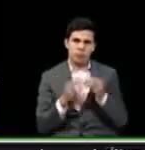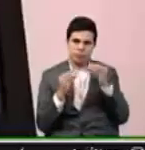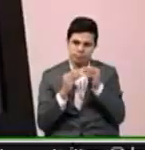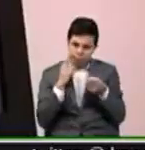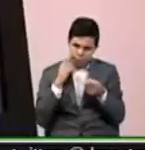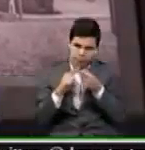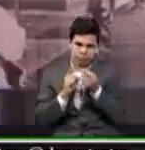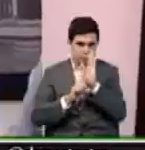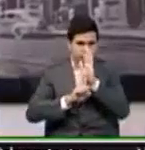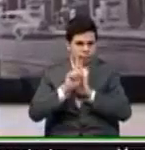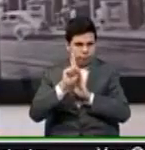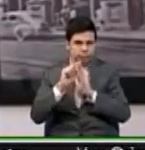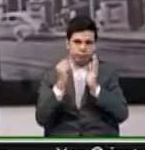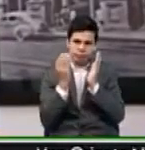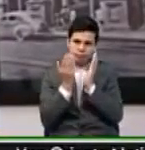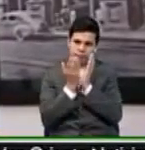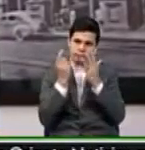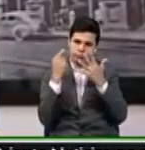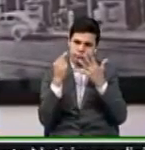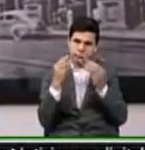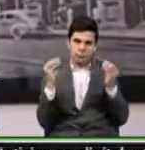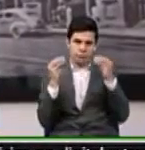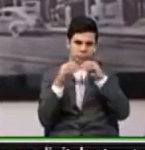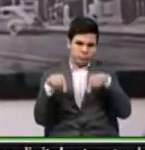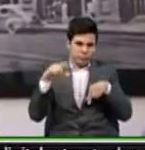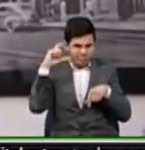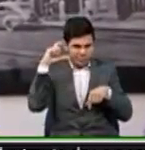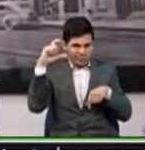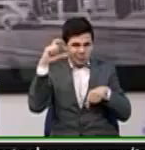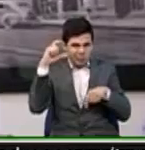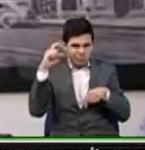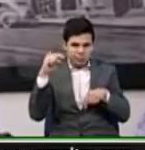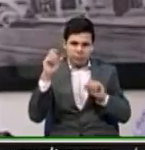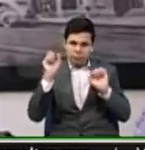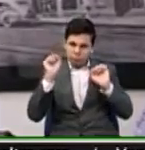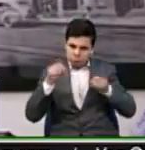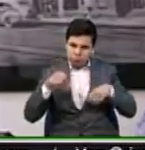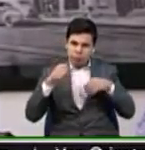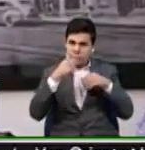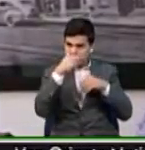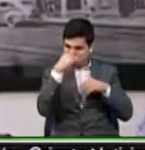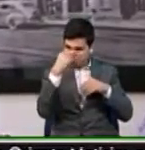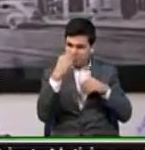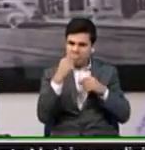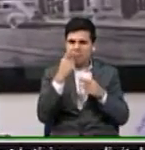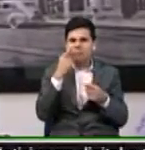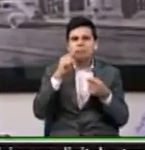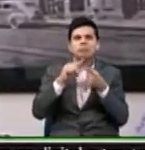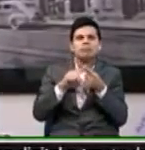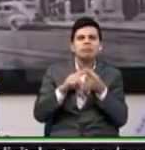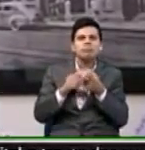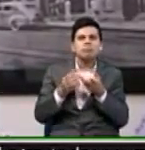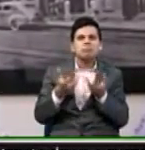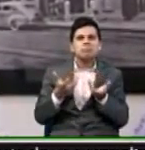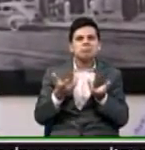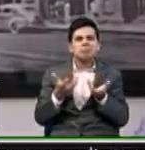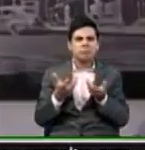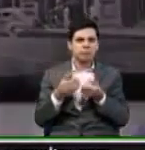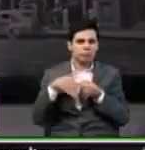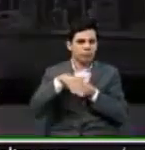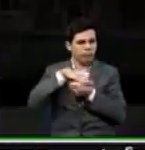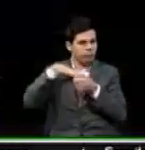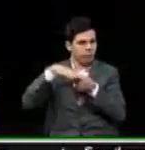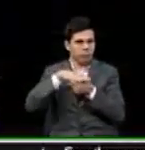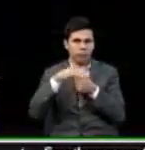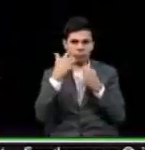de prosperidad, ¿sí? Y vieron en Cúcuta una ciudad pues para hacer una ciudad